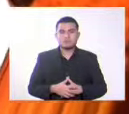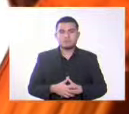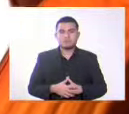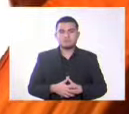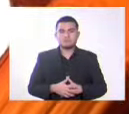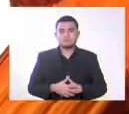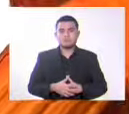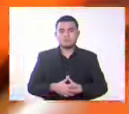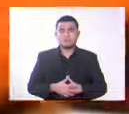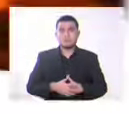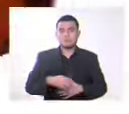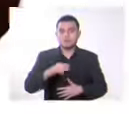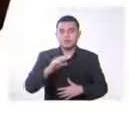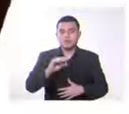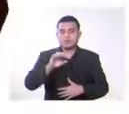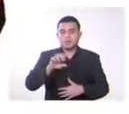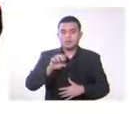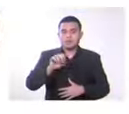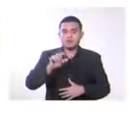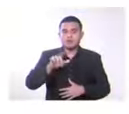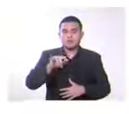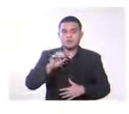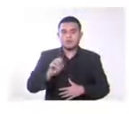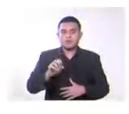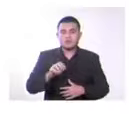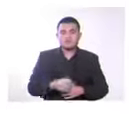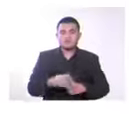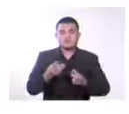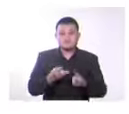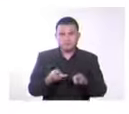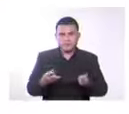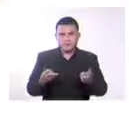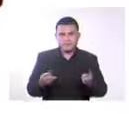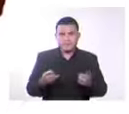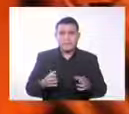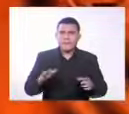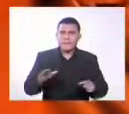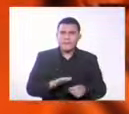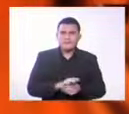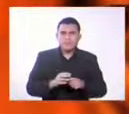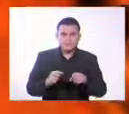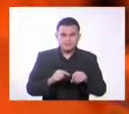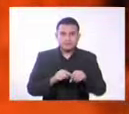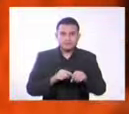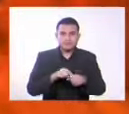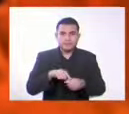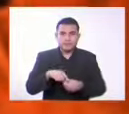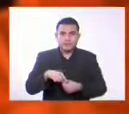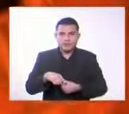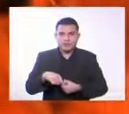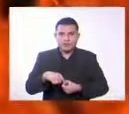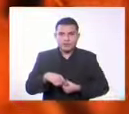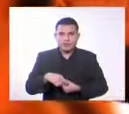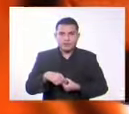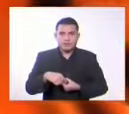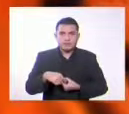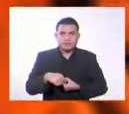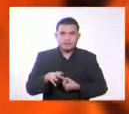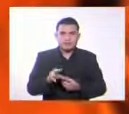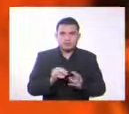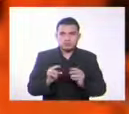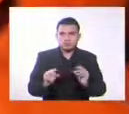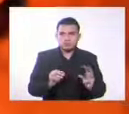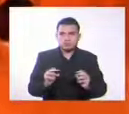Las zeolitas son materiales versátiles y selectivos llenos de poros, que pueden extraerse de la naturaleza o